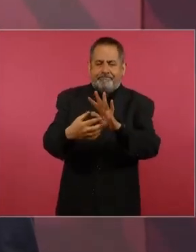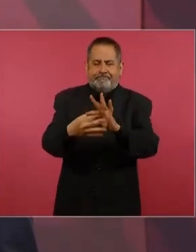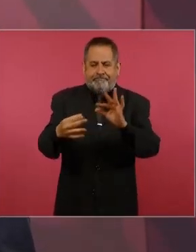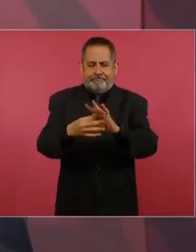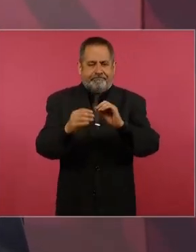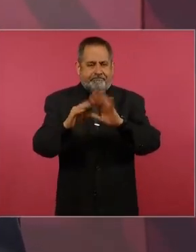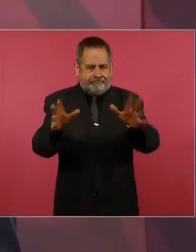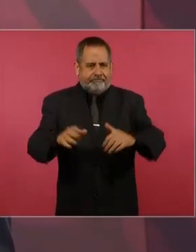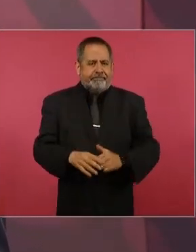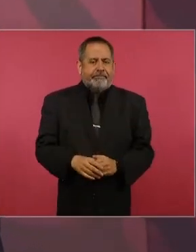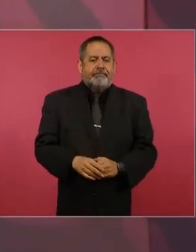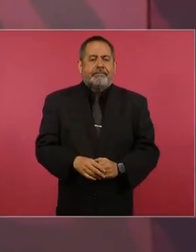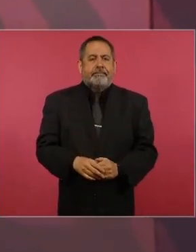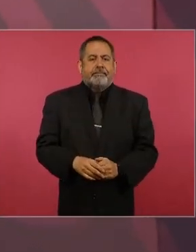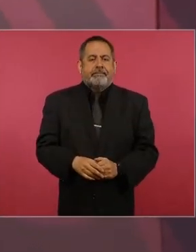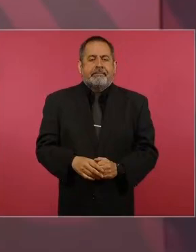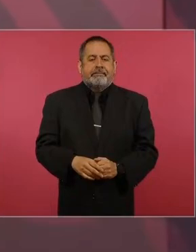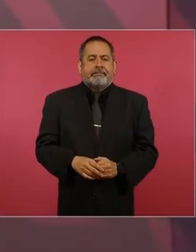convertir en total,